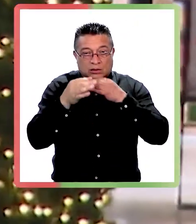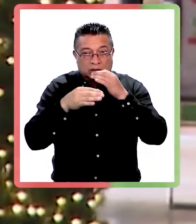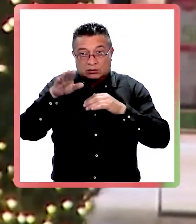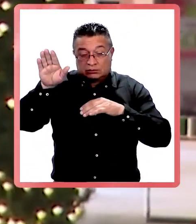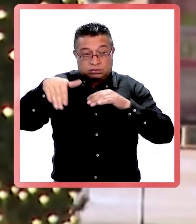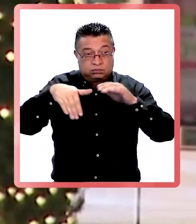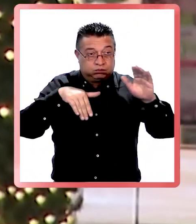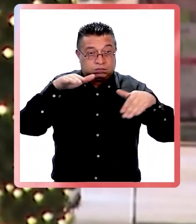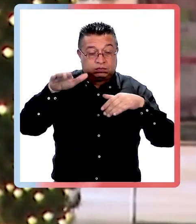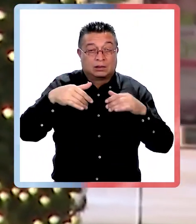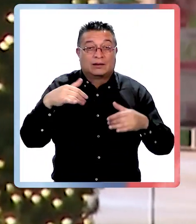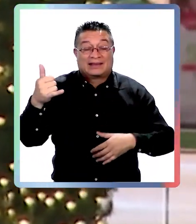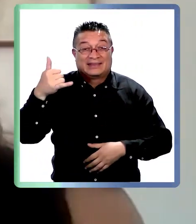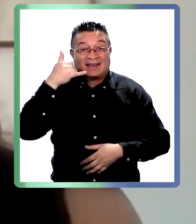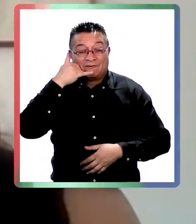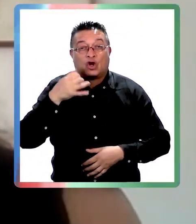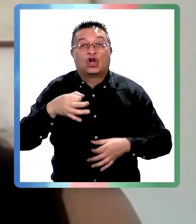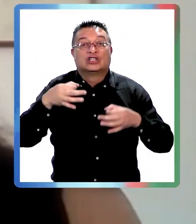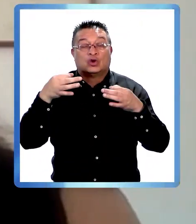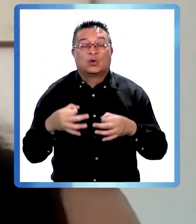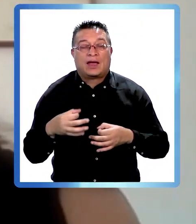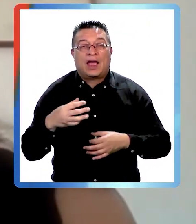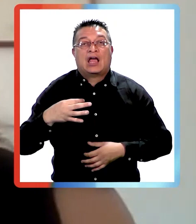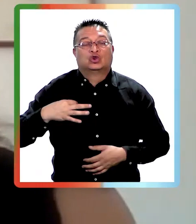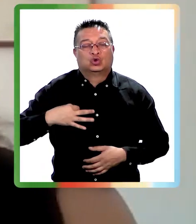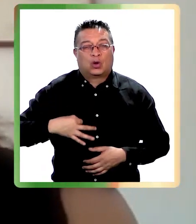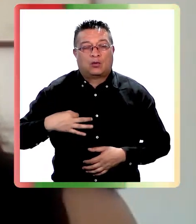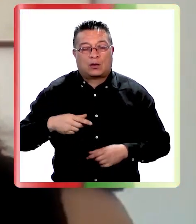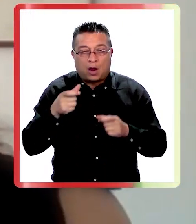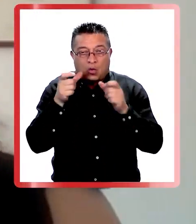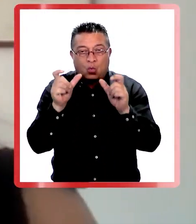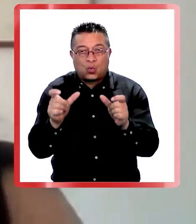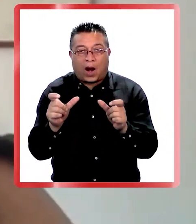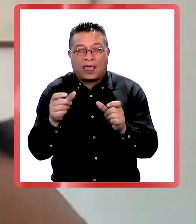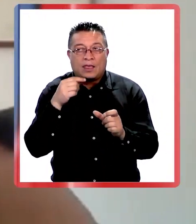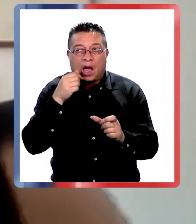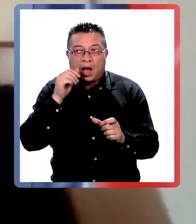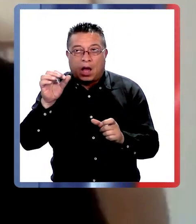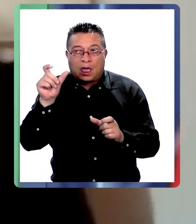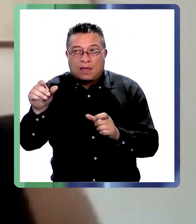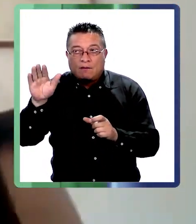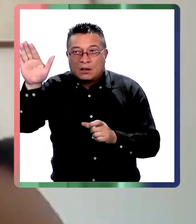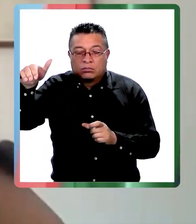llamar al teléfono de seguridad ciudadana, o tengo que llamar al guardia, o